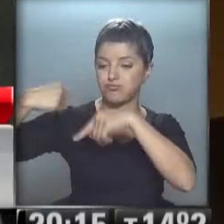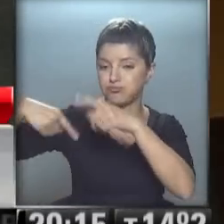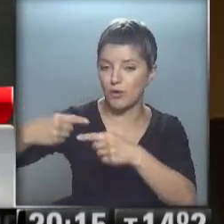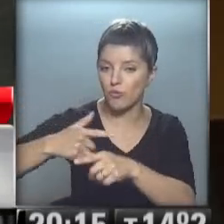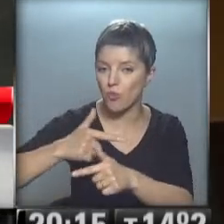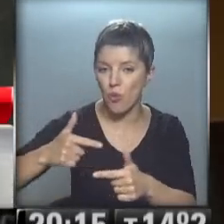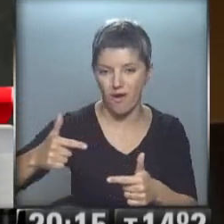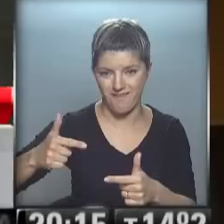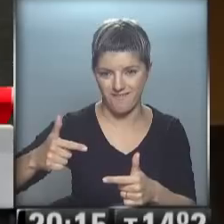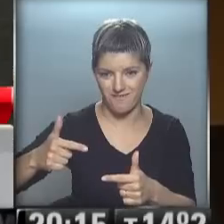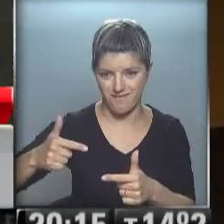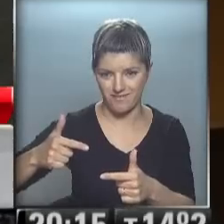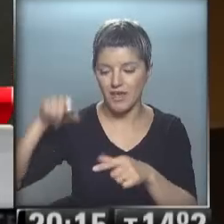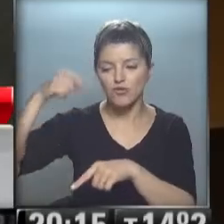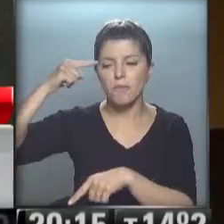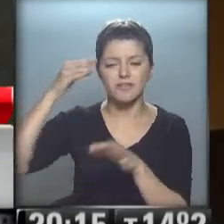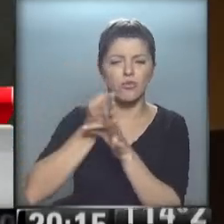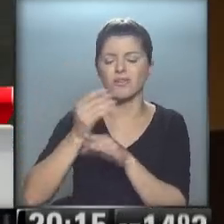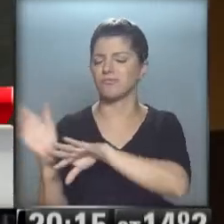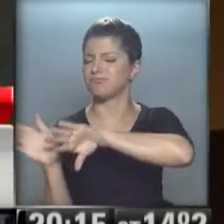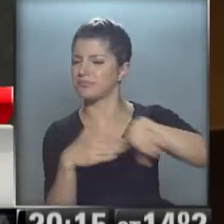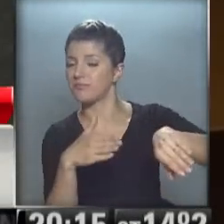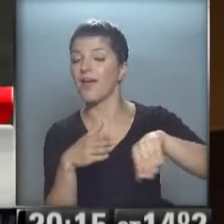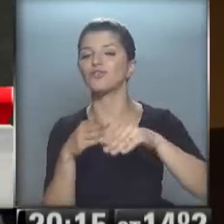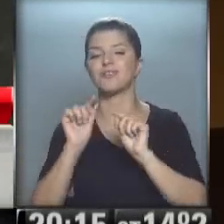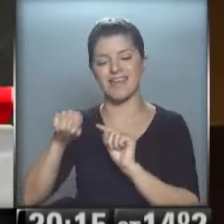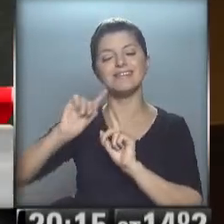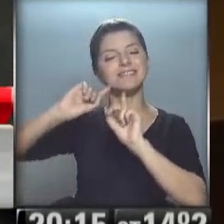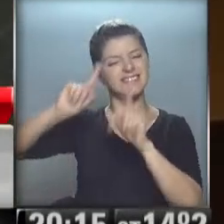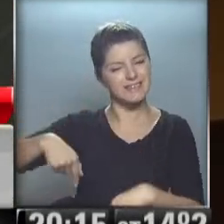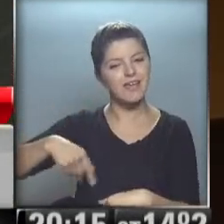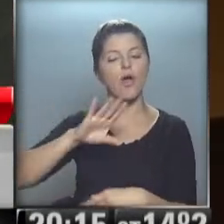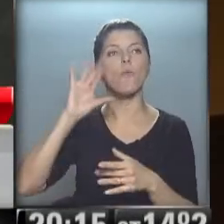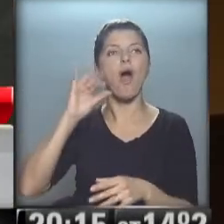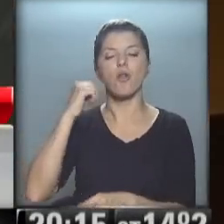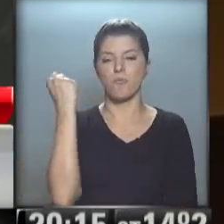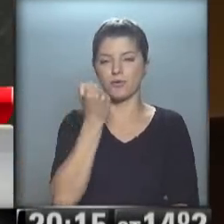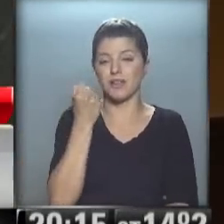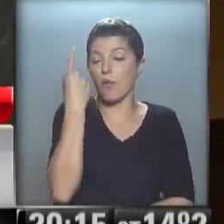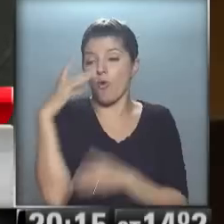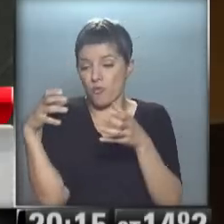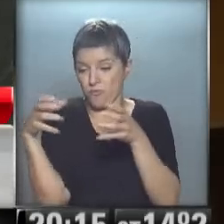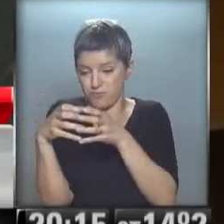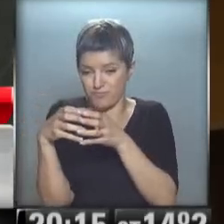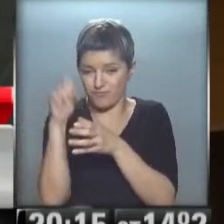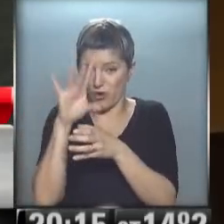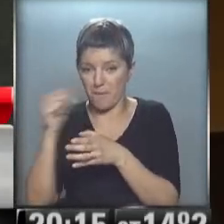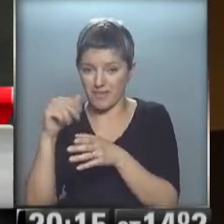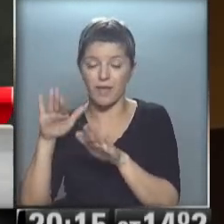la necesidad de educación. Y entonces sí, se convierte en un lujo para pocos y luego